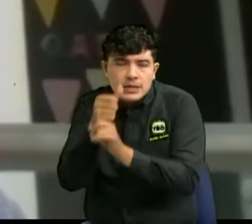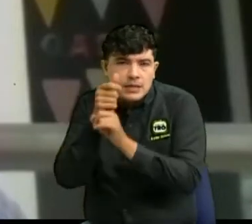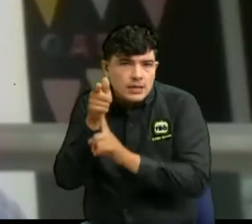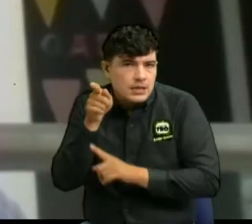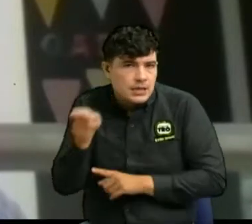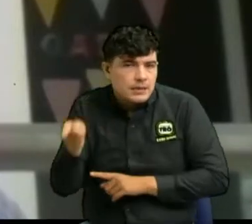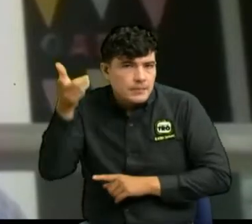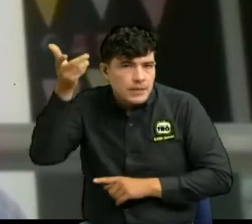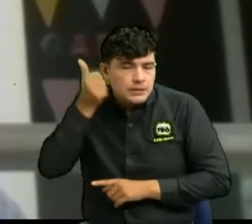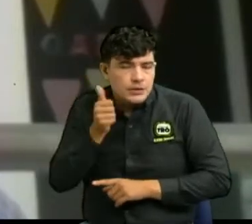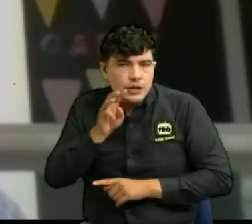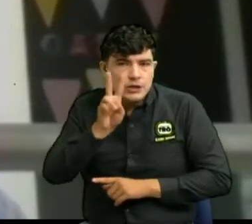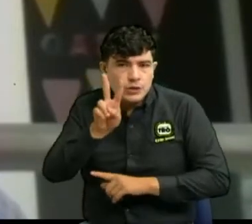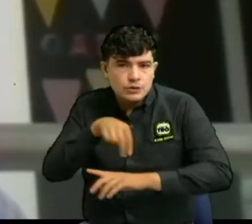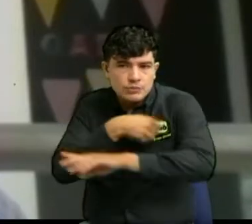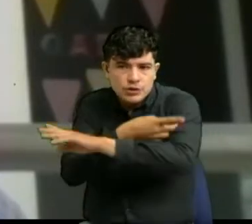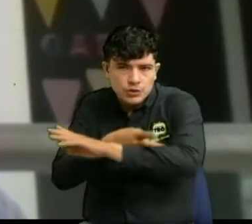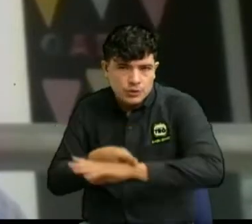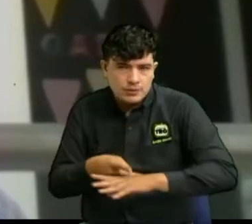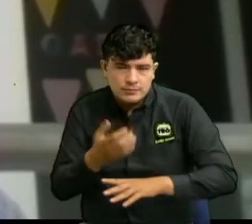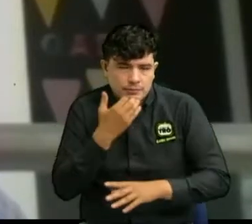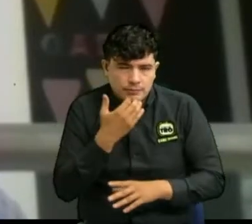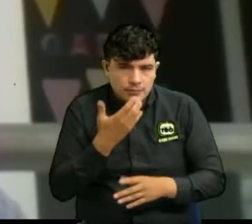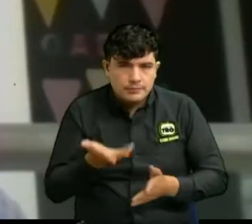2 millones de pesos.